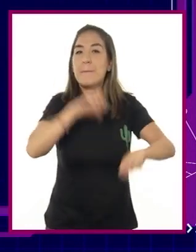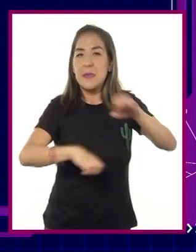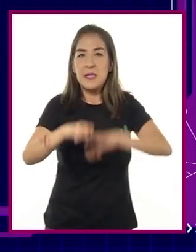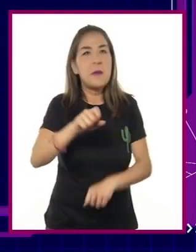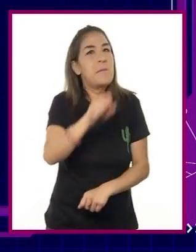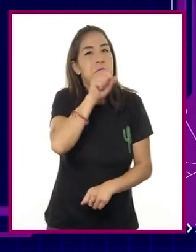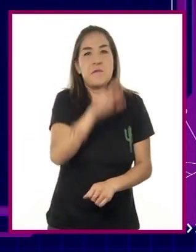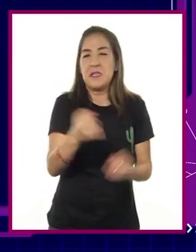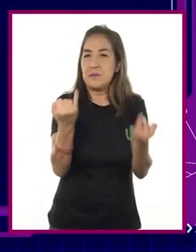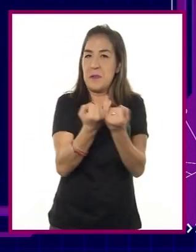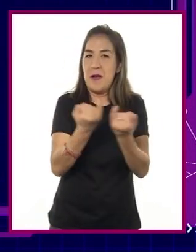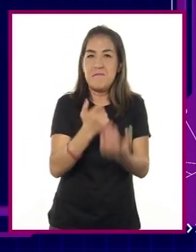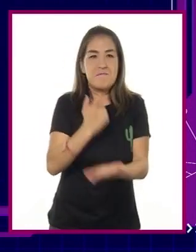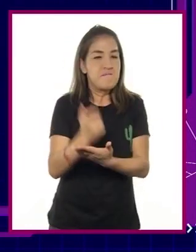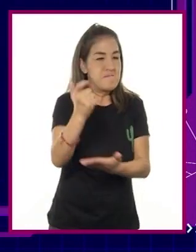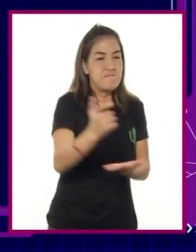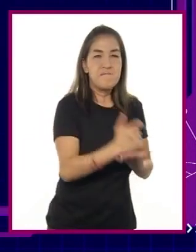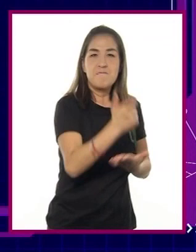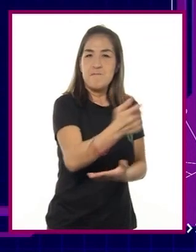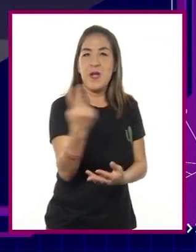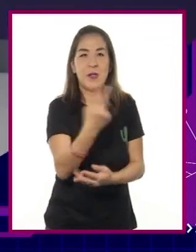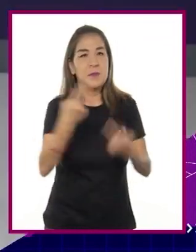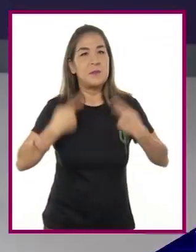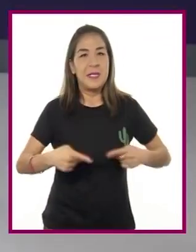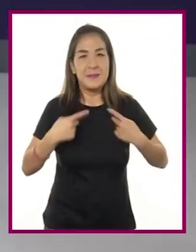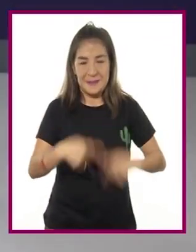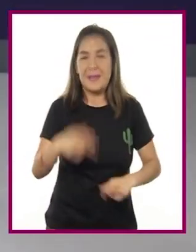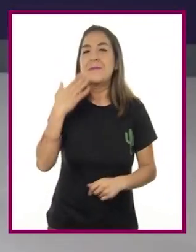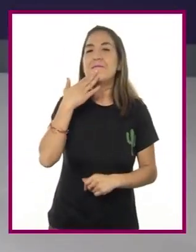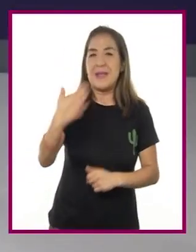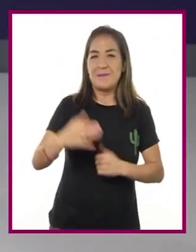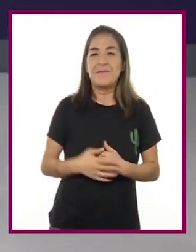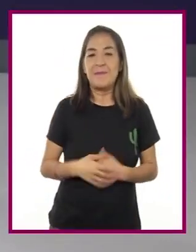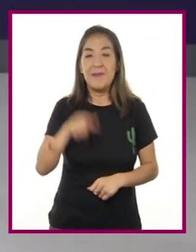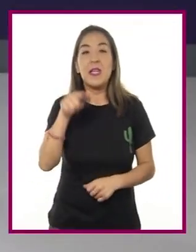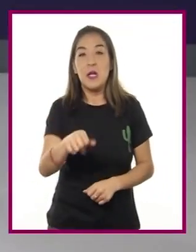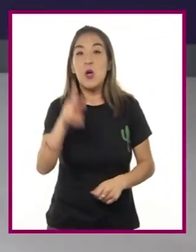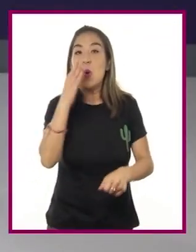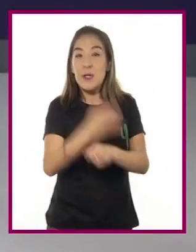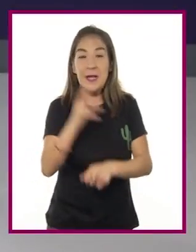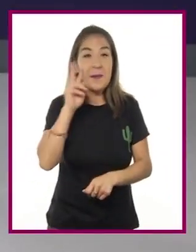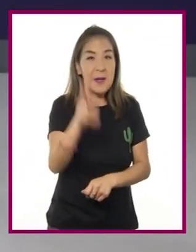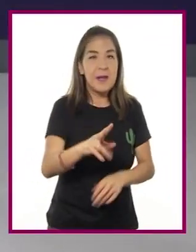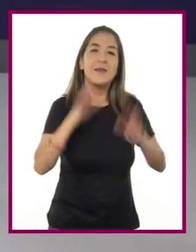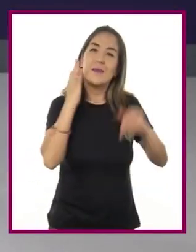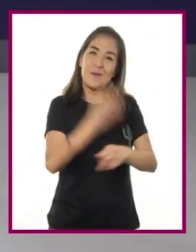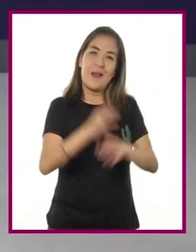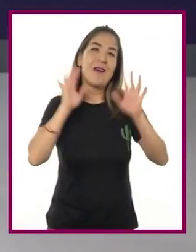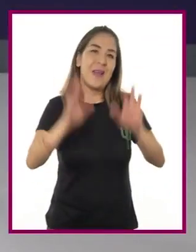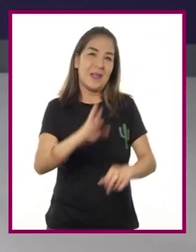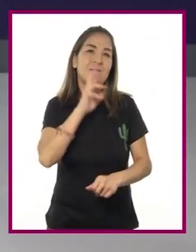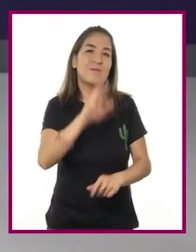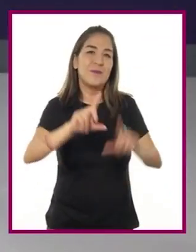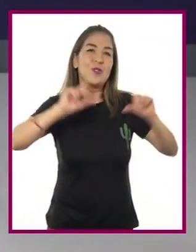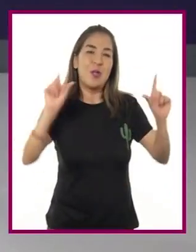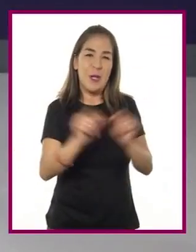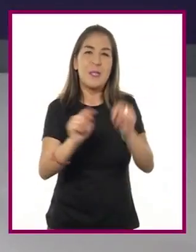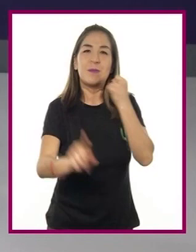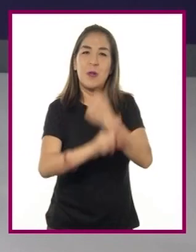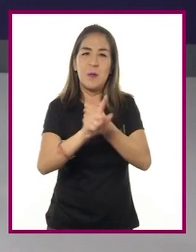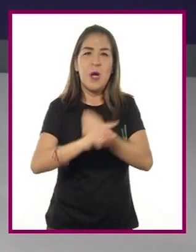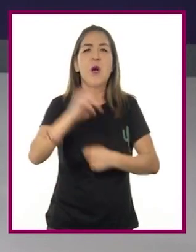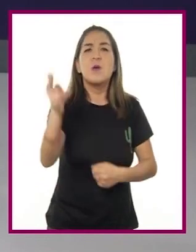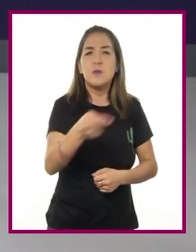la misma cantidad a ambos trabajadores. ¡Excelente! Con la comprobación hemos dado solución al problema. ¿Ustedes en